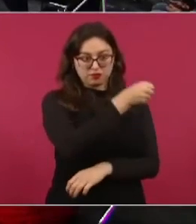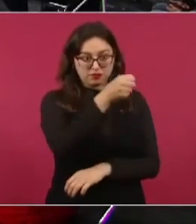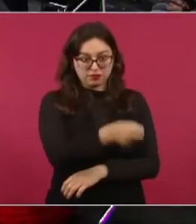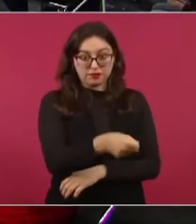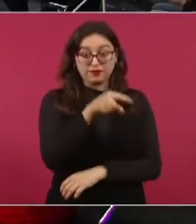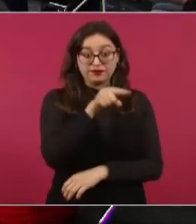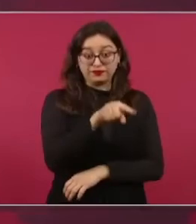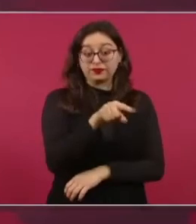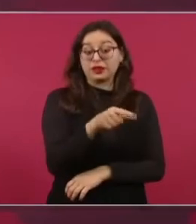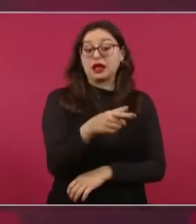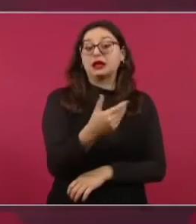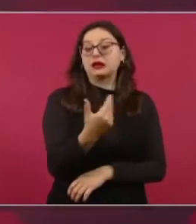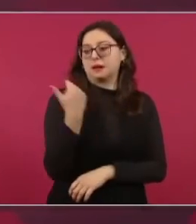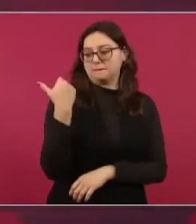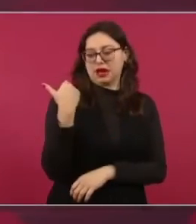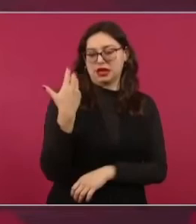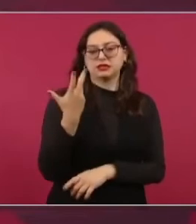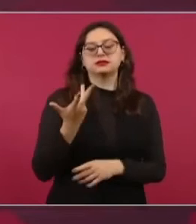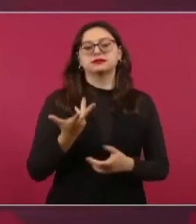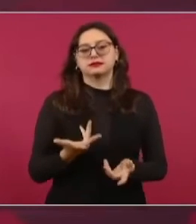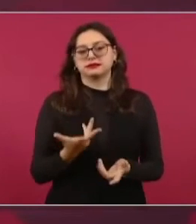Pero el que sabe más